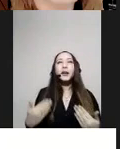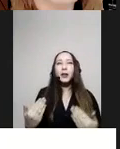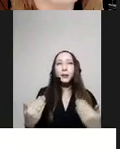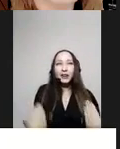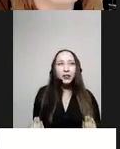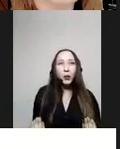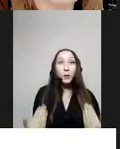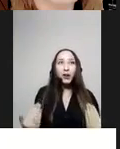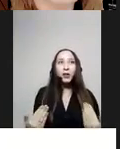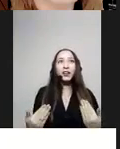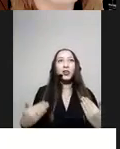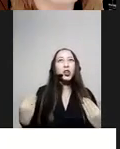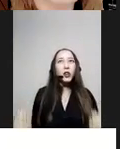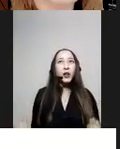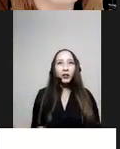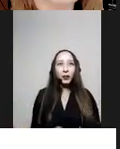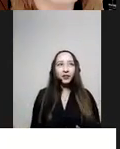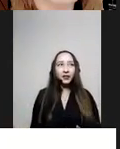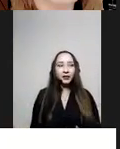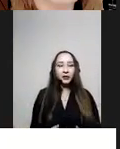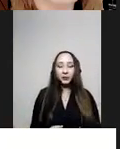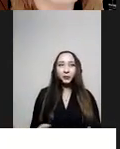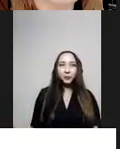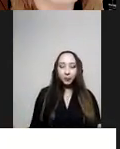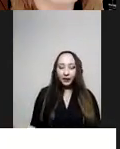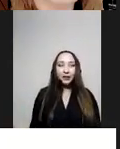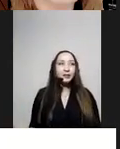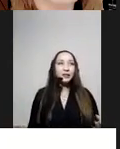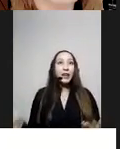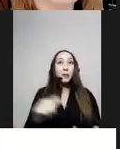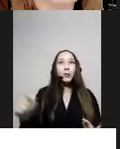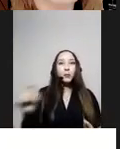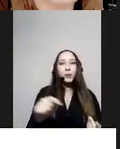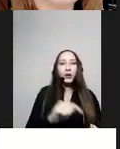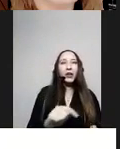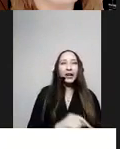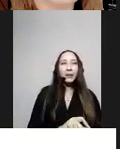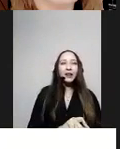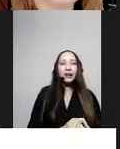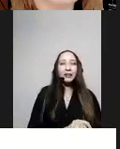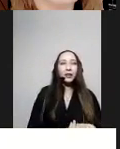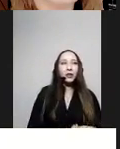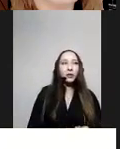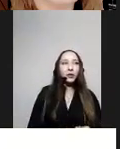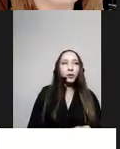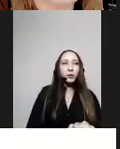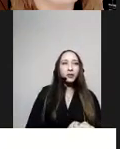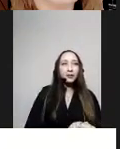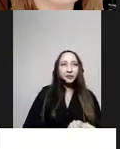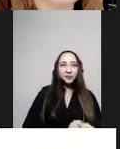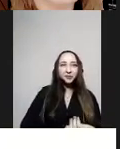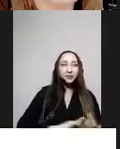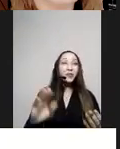en mi respiración voy a lograr todos estos beneficios. Si dejamos un poquito la lámina anterior, Rocío,